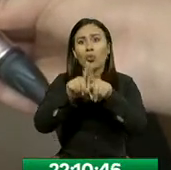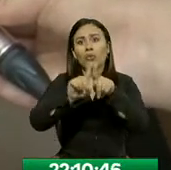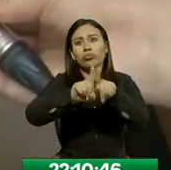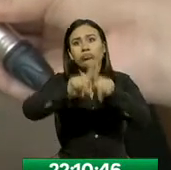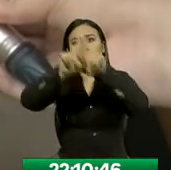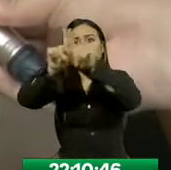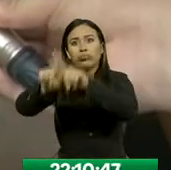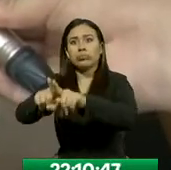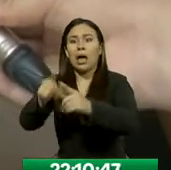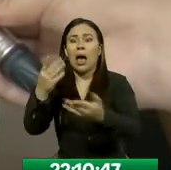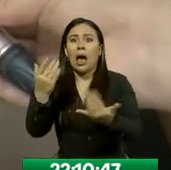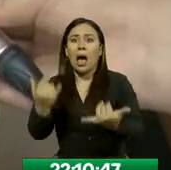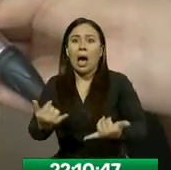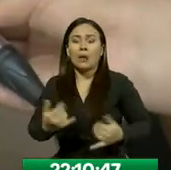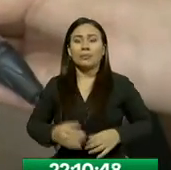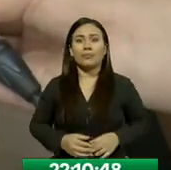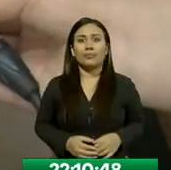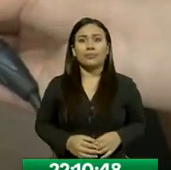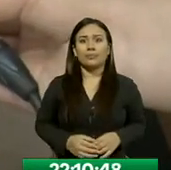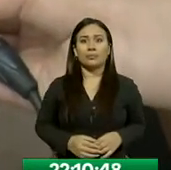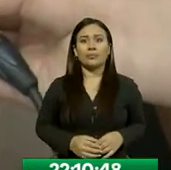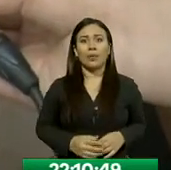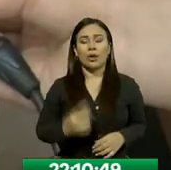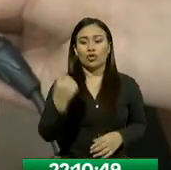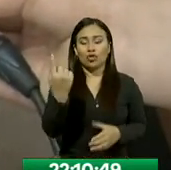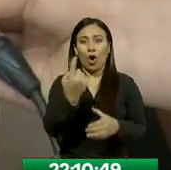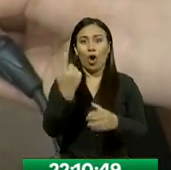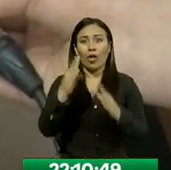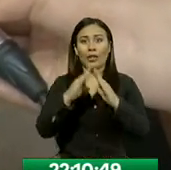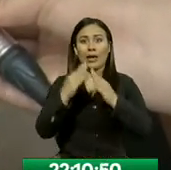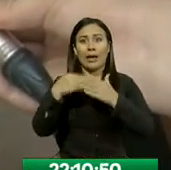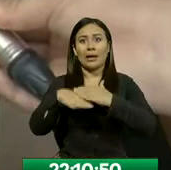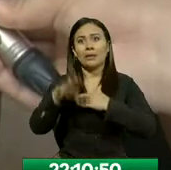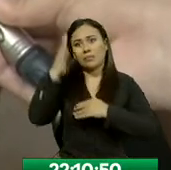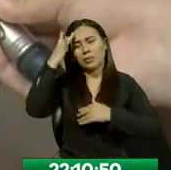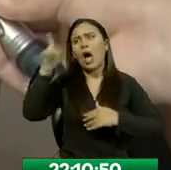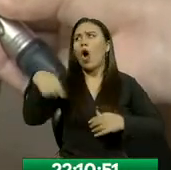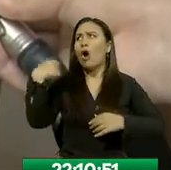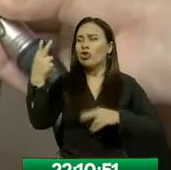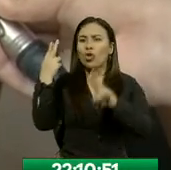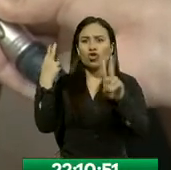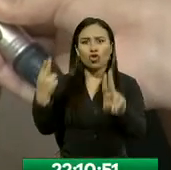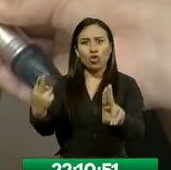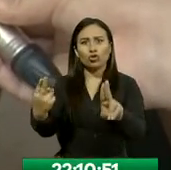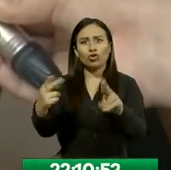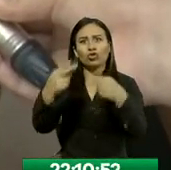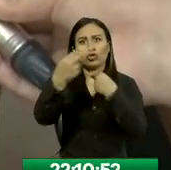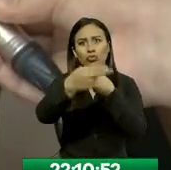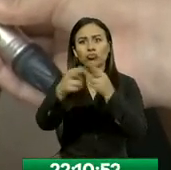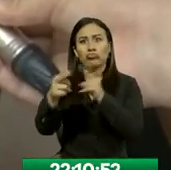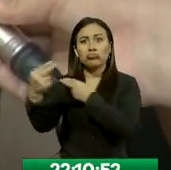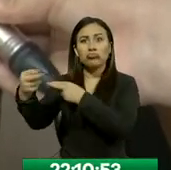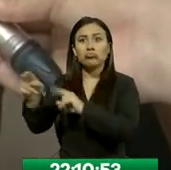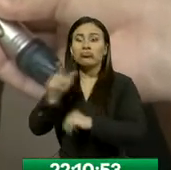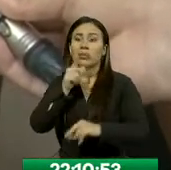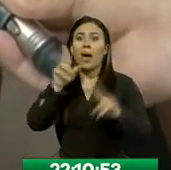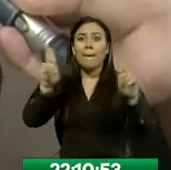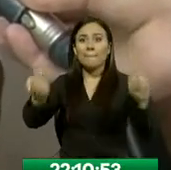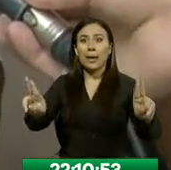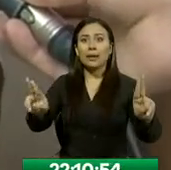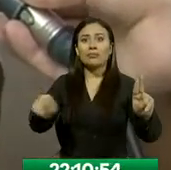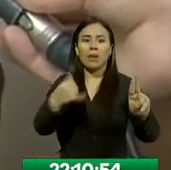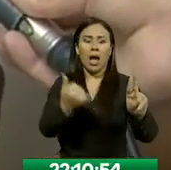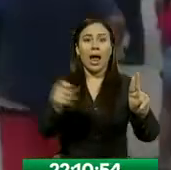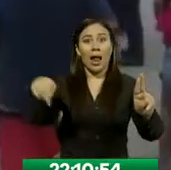y al parecer ellos quedaron solos, porque ahí vivía otra pareja, pero ellos quedaron solos y ahí tal